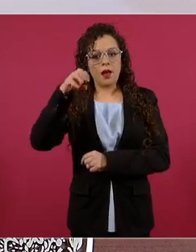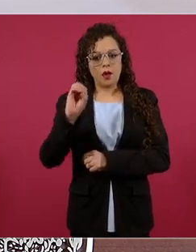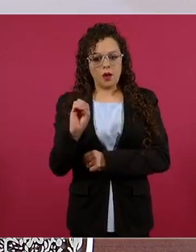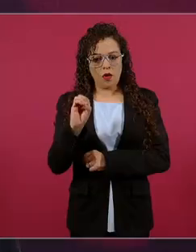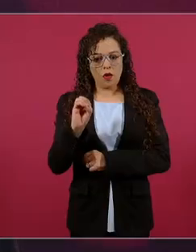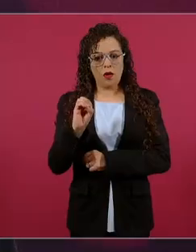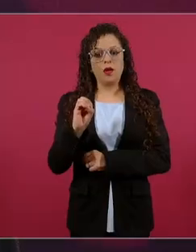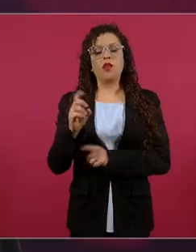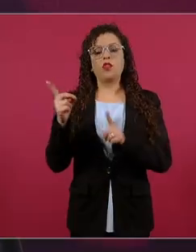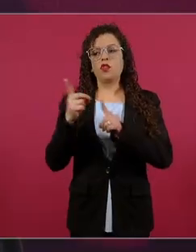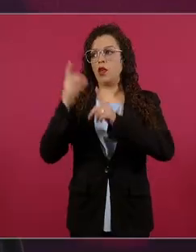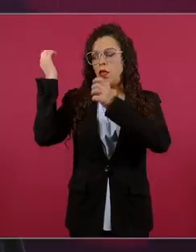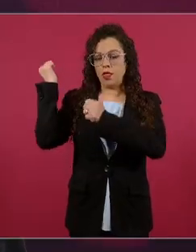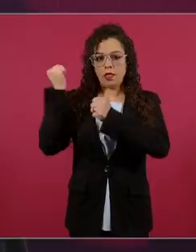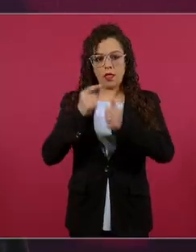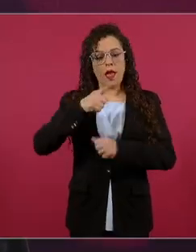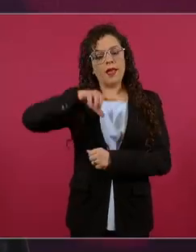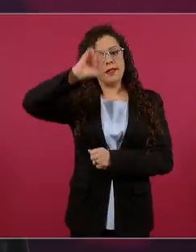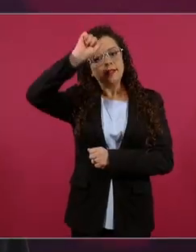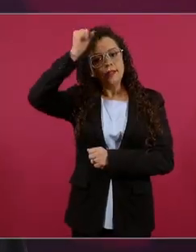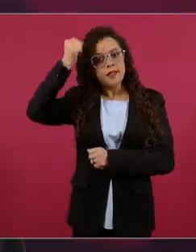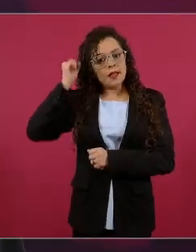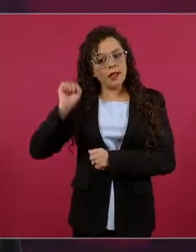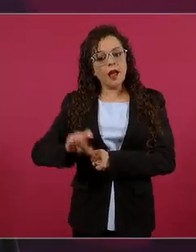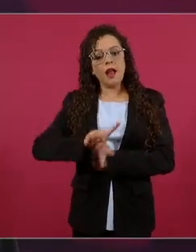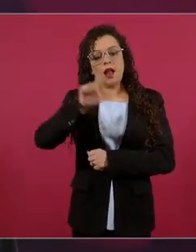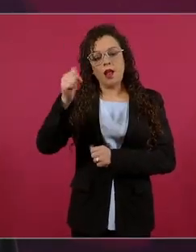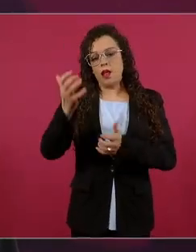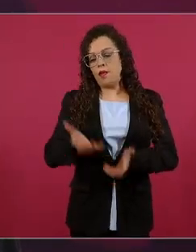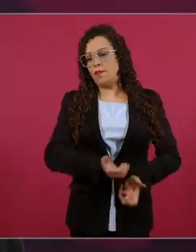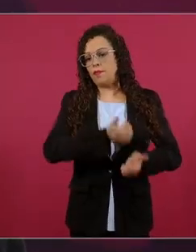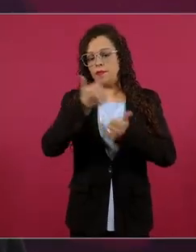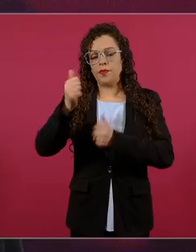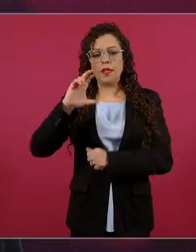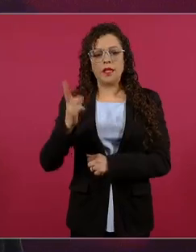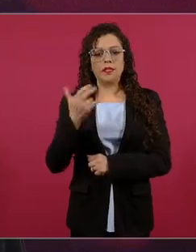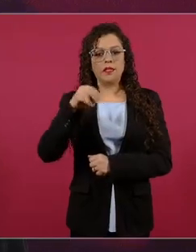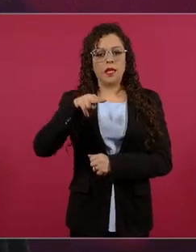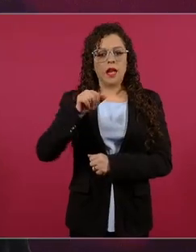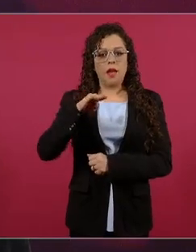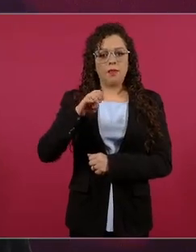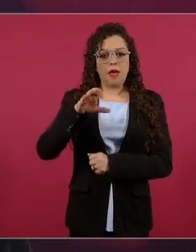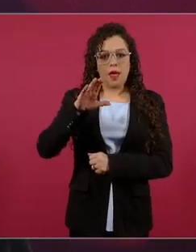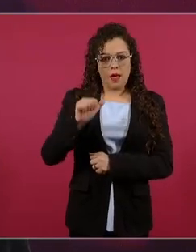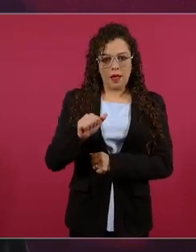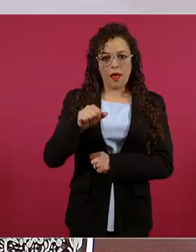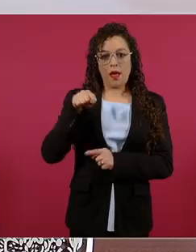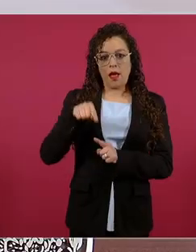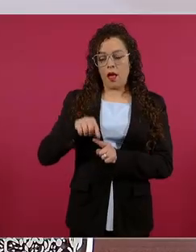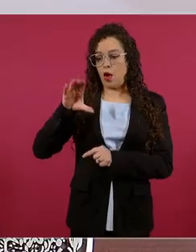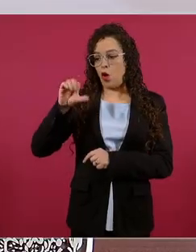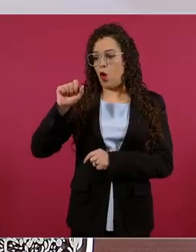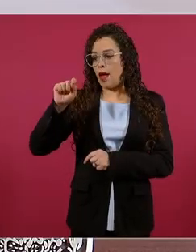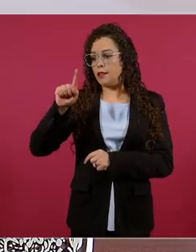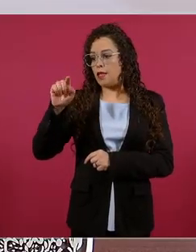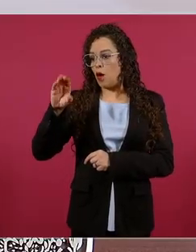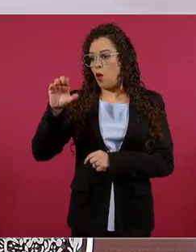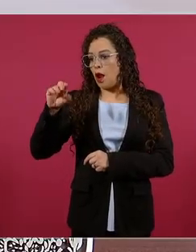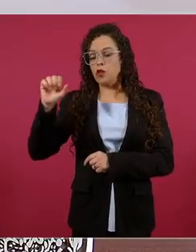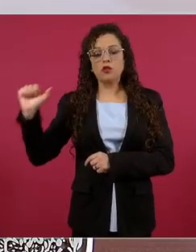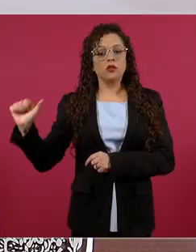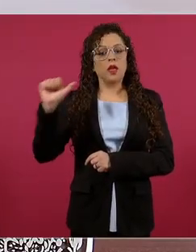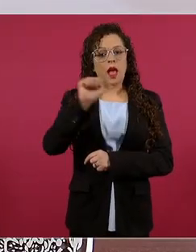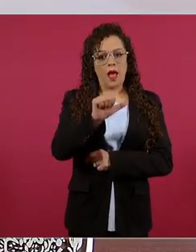traemos de Sinaloa y lo estamos moviendo hacia Chinameca, y de Coatzacoalcos a Chinameca también estamos moviendo carga a